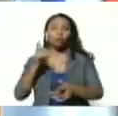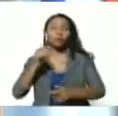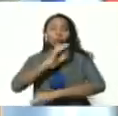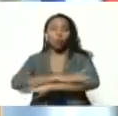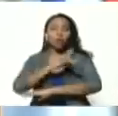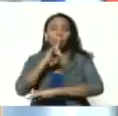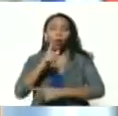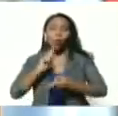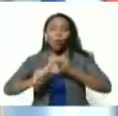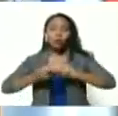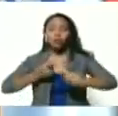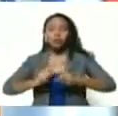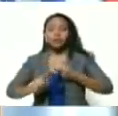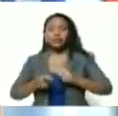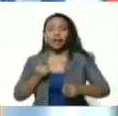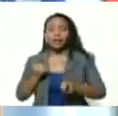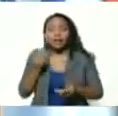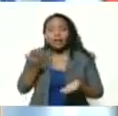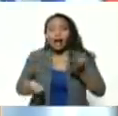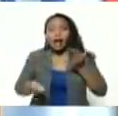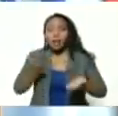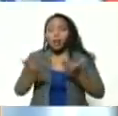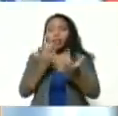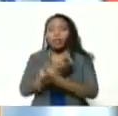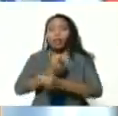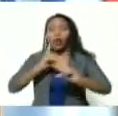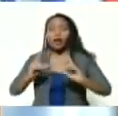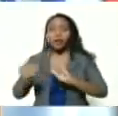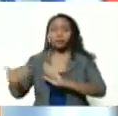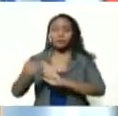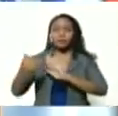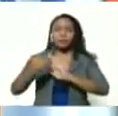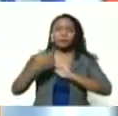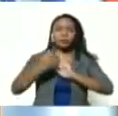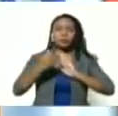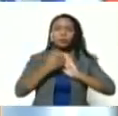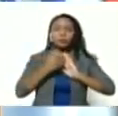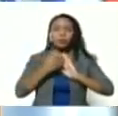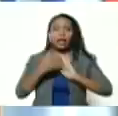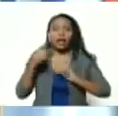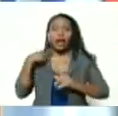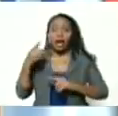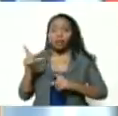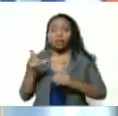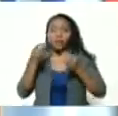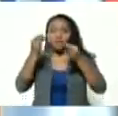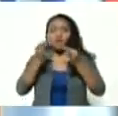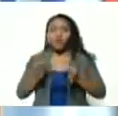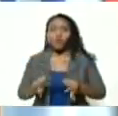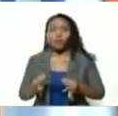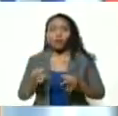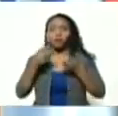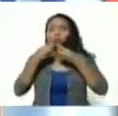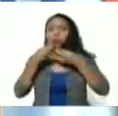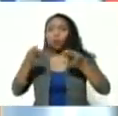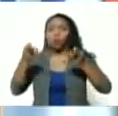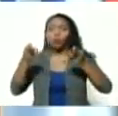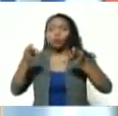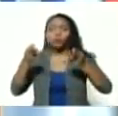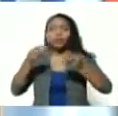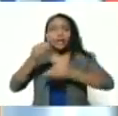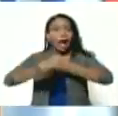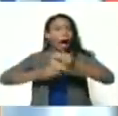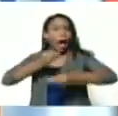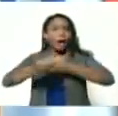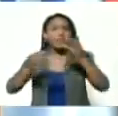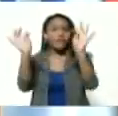menoscaben la estabilidad democrática, que atenten contra la decencia pública, que socaven